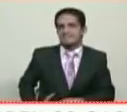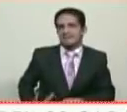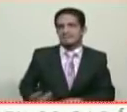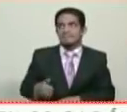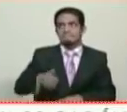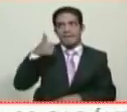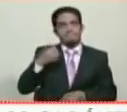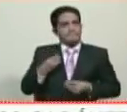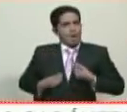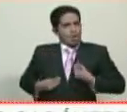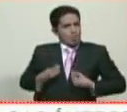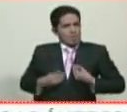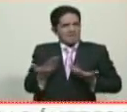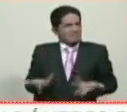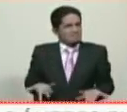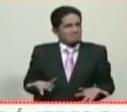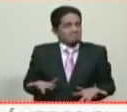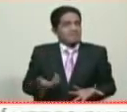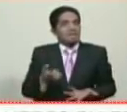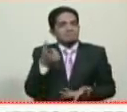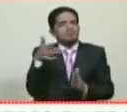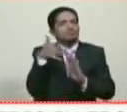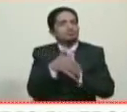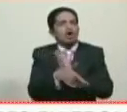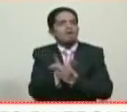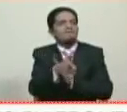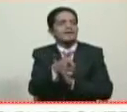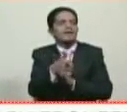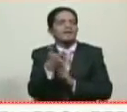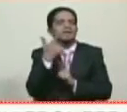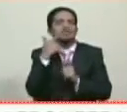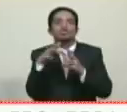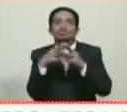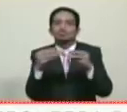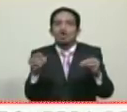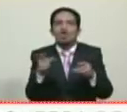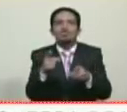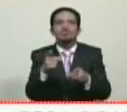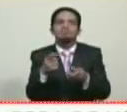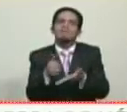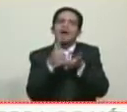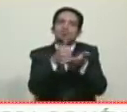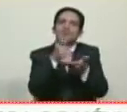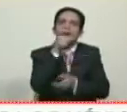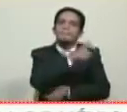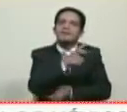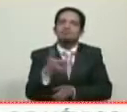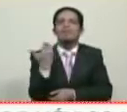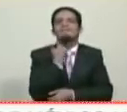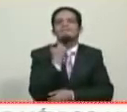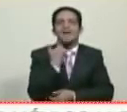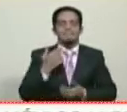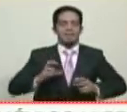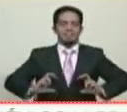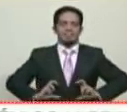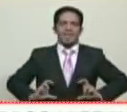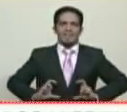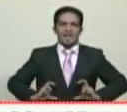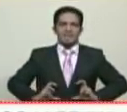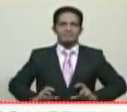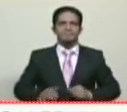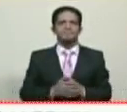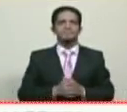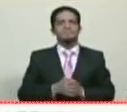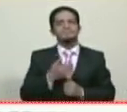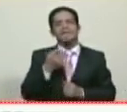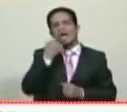preocupaba al presidente es lo referente al material de diálisis. Y el presidente ordenó desde el año pasado, ¿verdad?